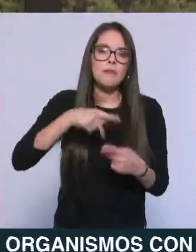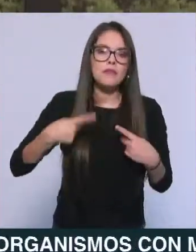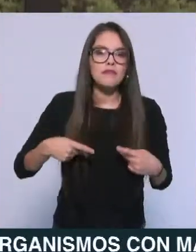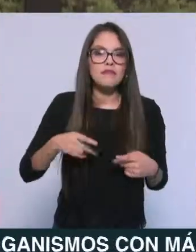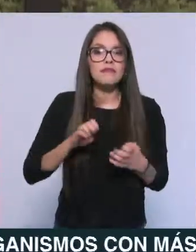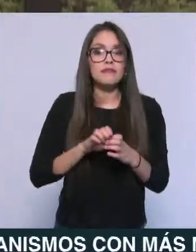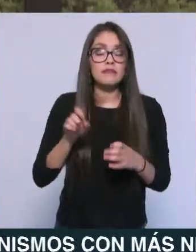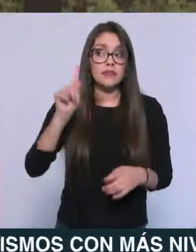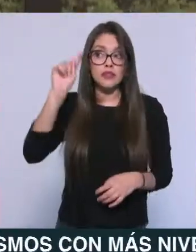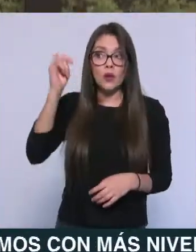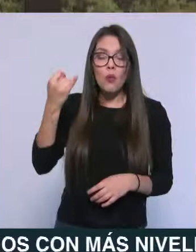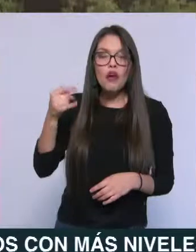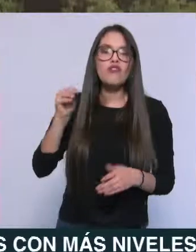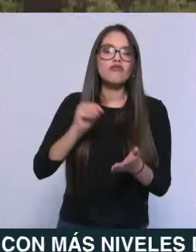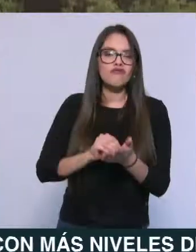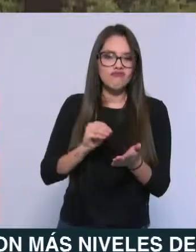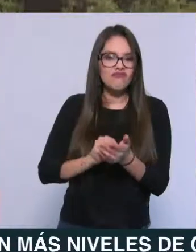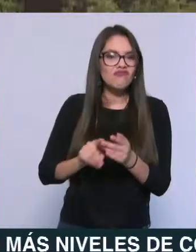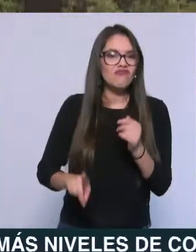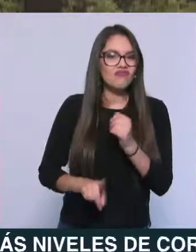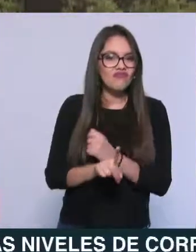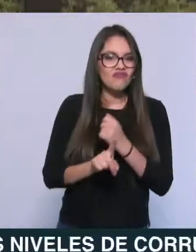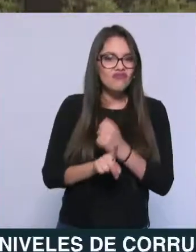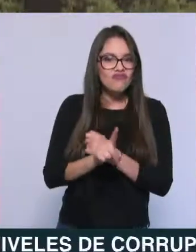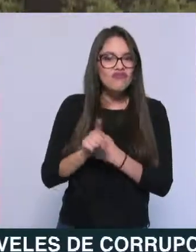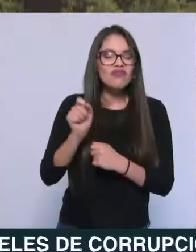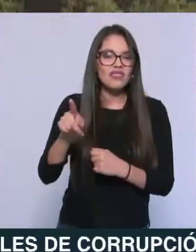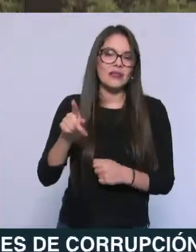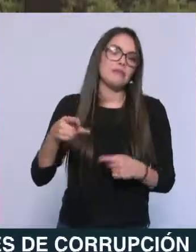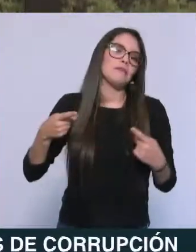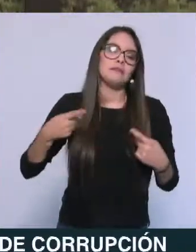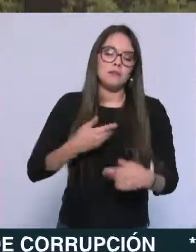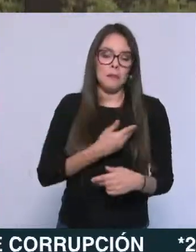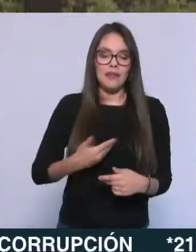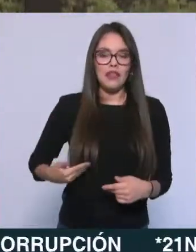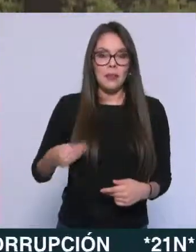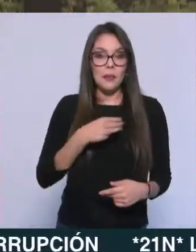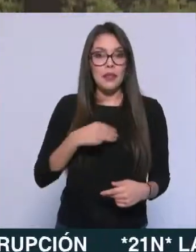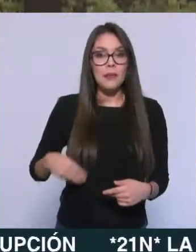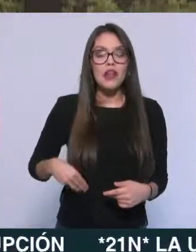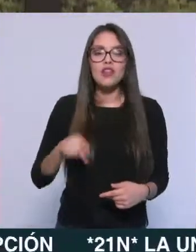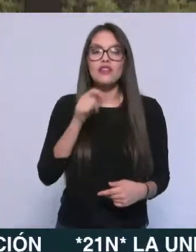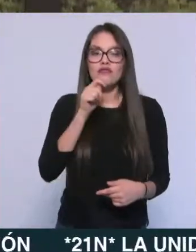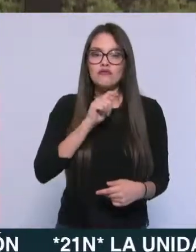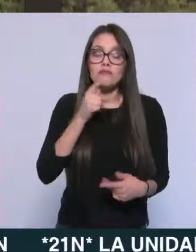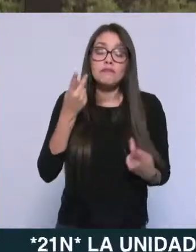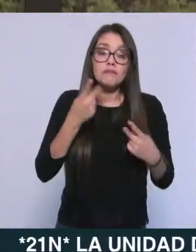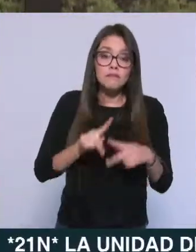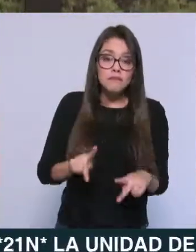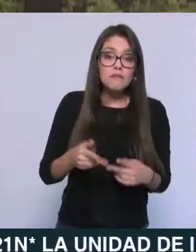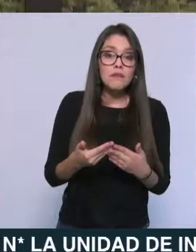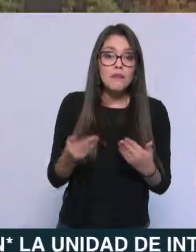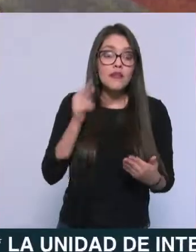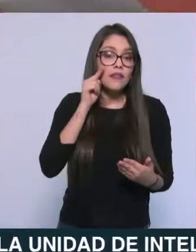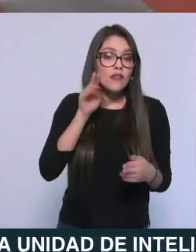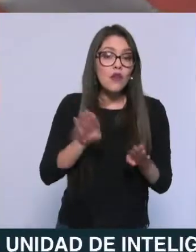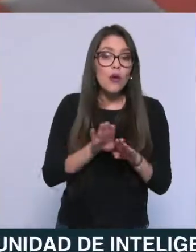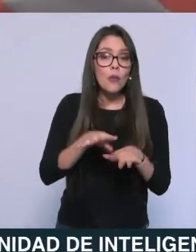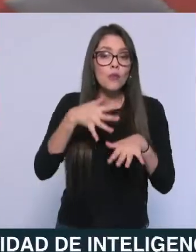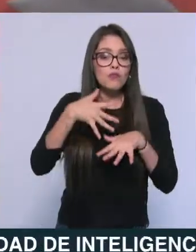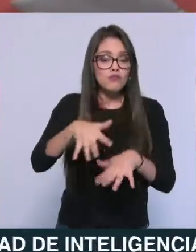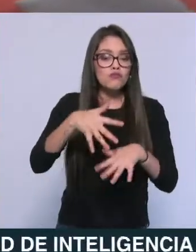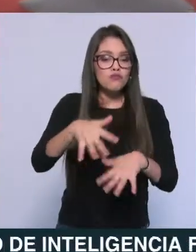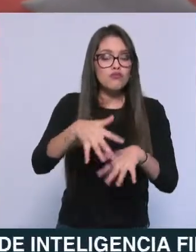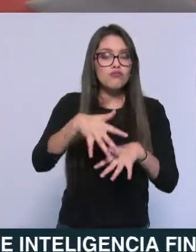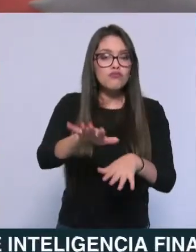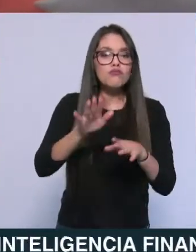las declaratorias del presidente municipal. Sin embargo, lo que vimos justamente es que la caravana se está difuminando, y entonces